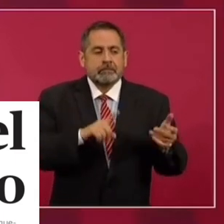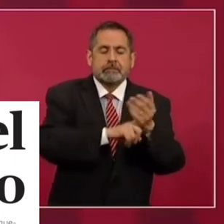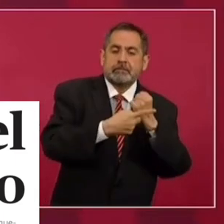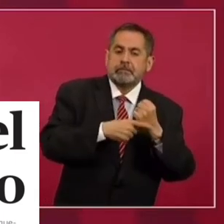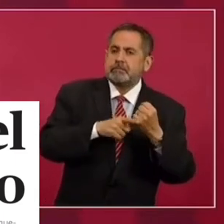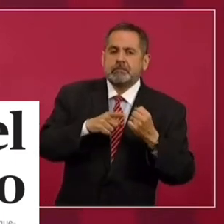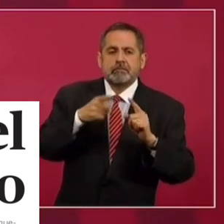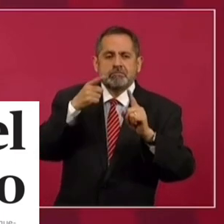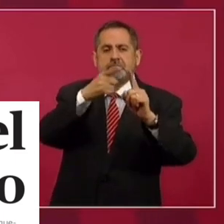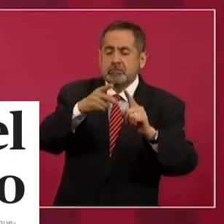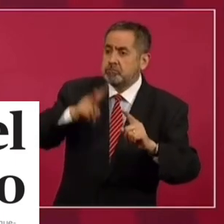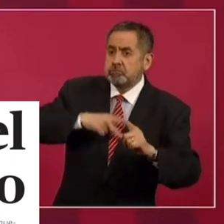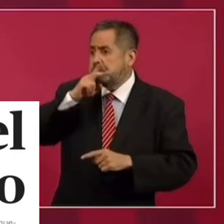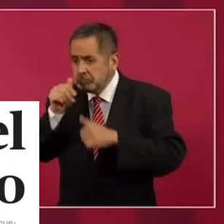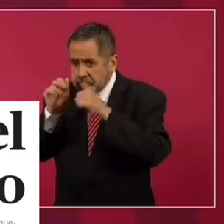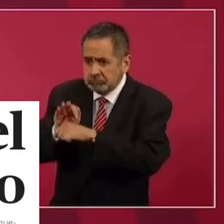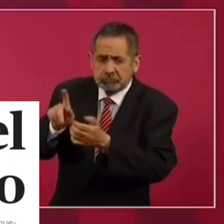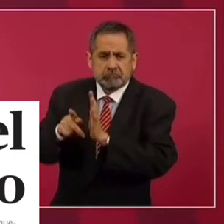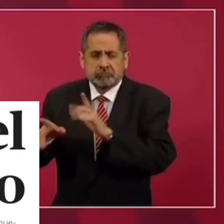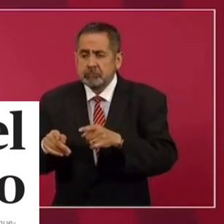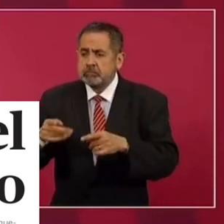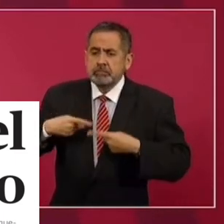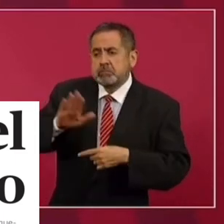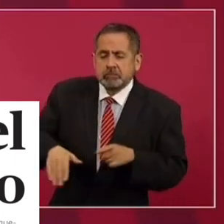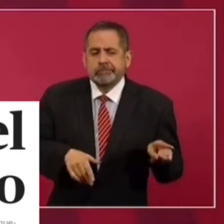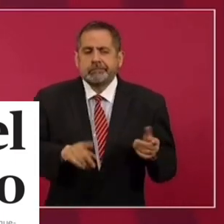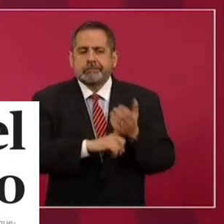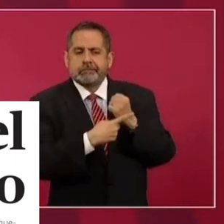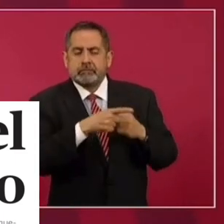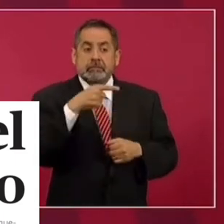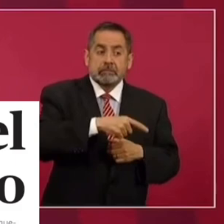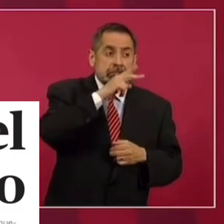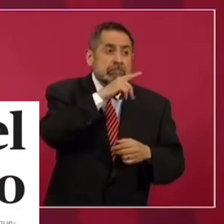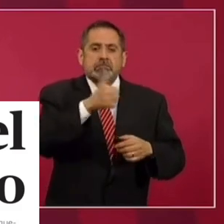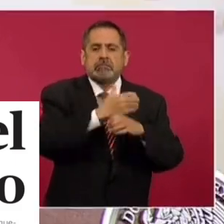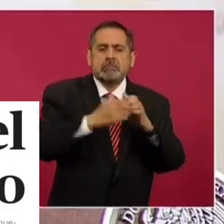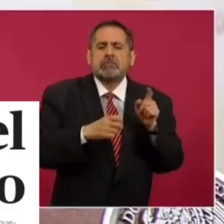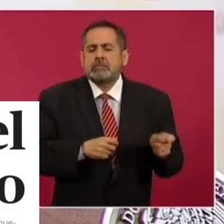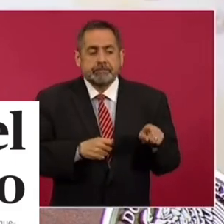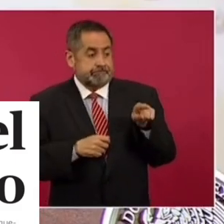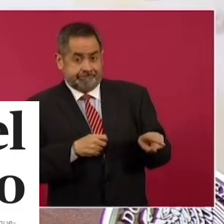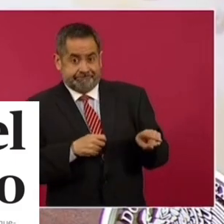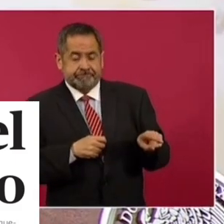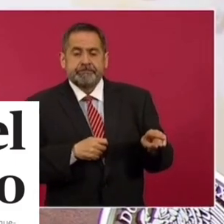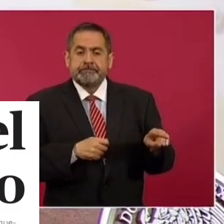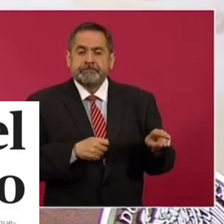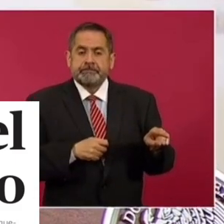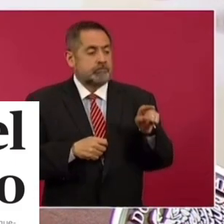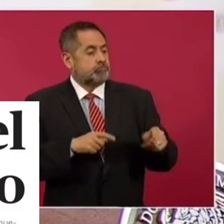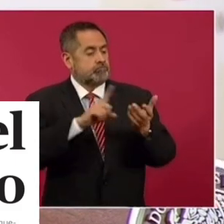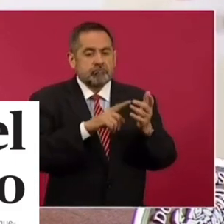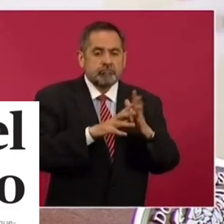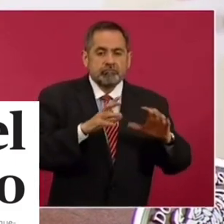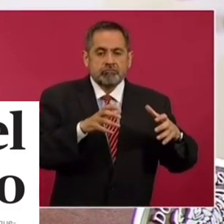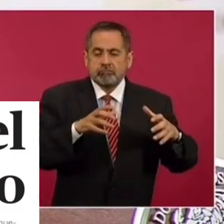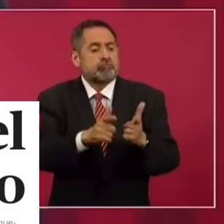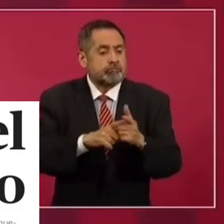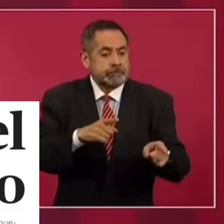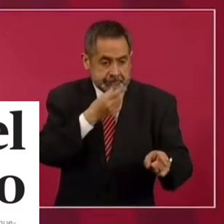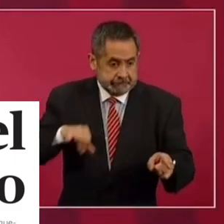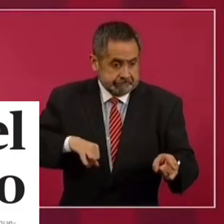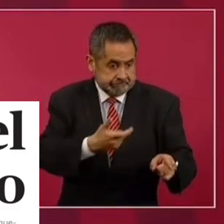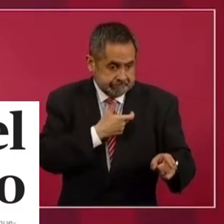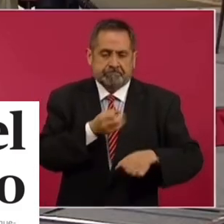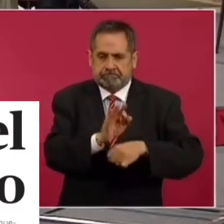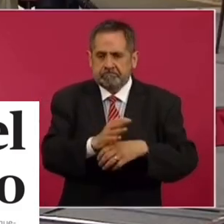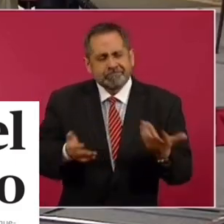propósito no es el que les preocupa que pierdan la vida los periodistas. Lo que les preocupa es que se están combatiendo los privilegios.